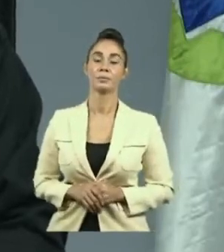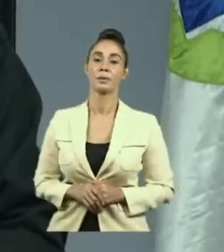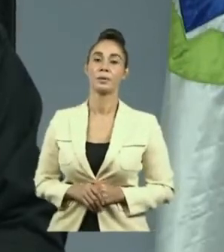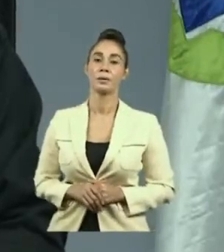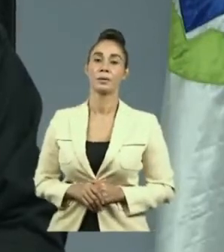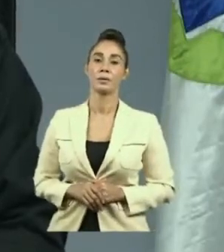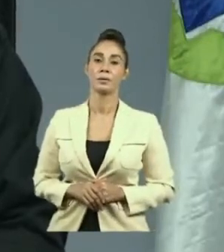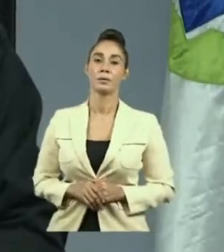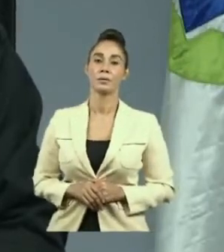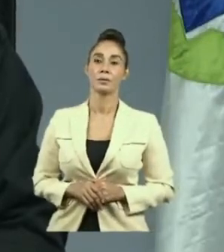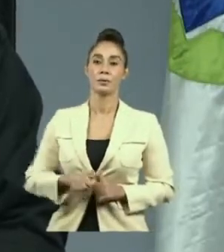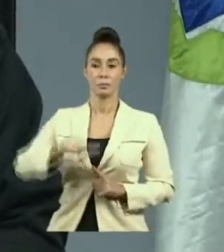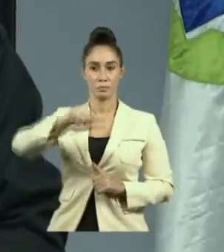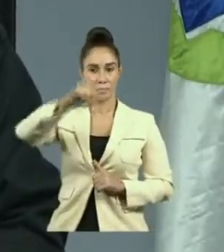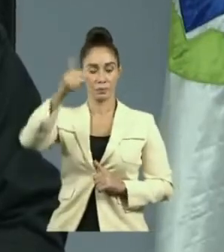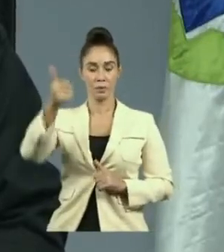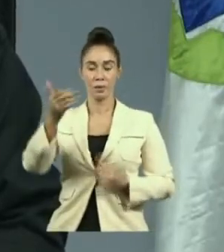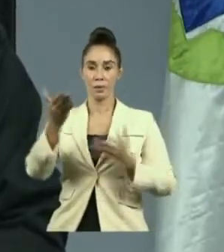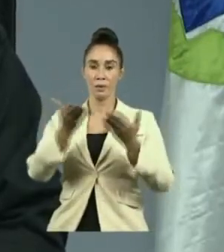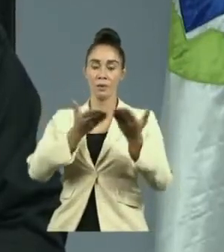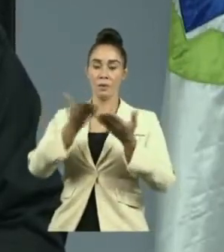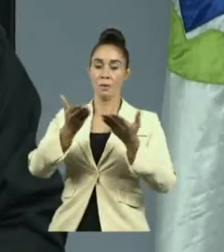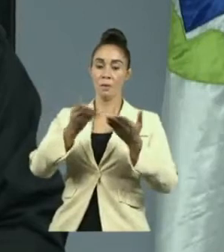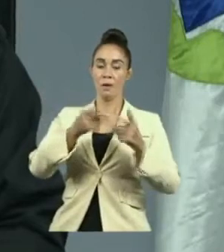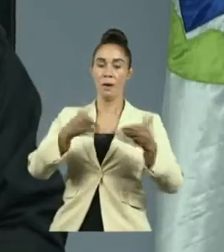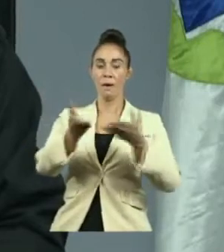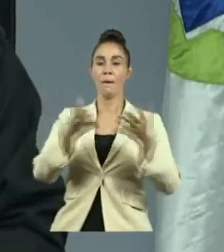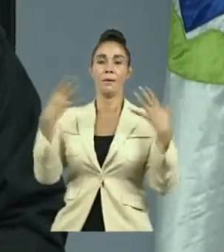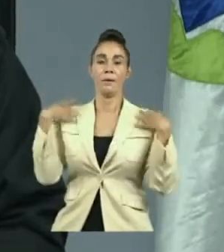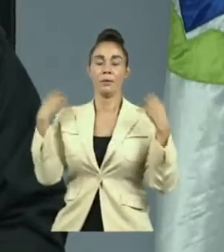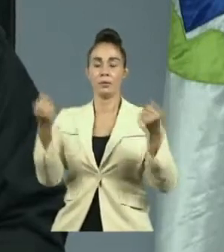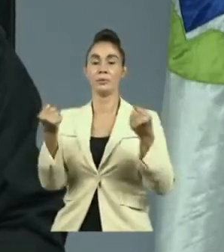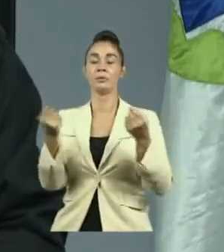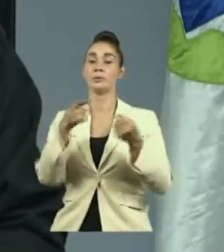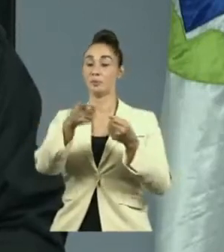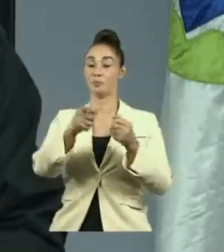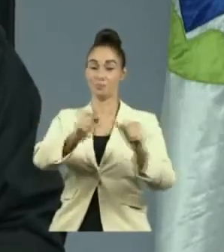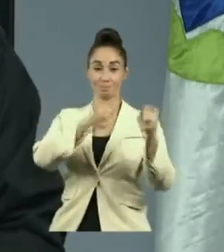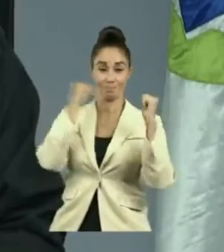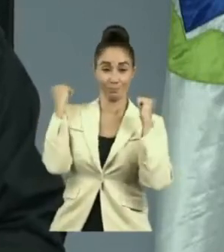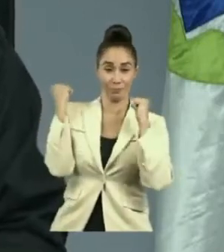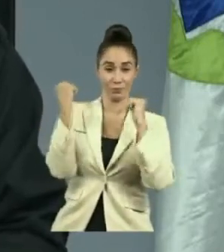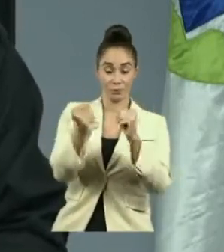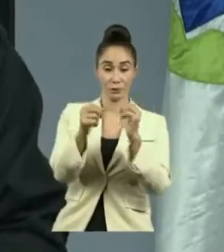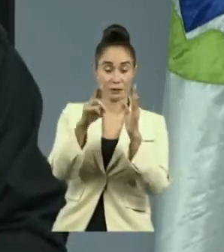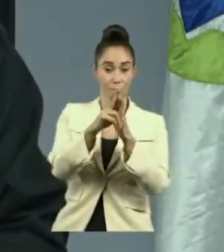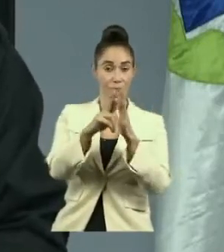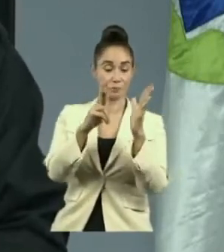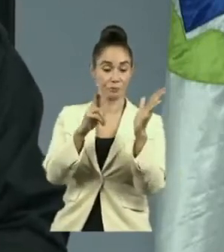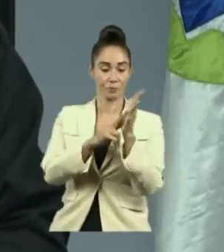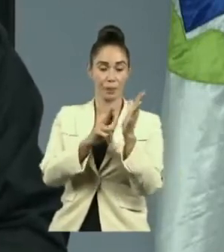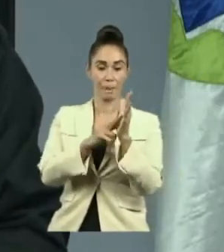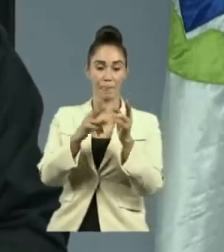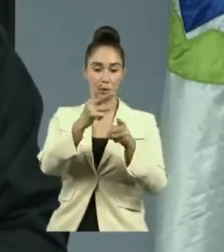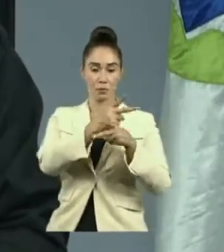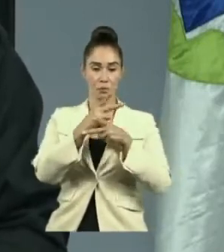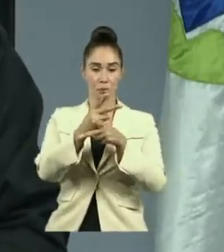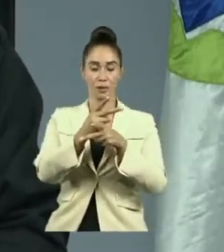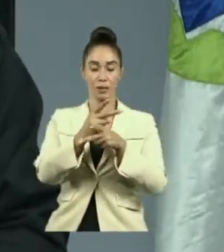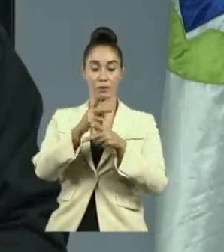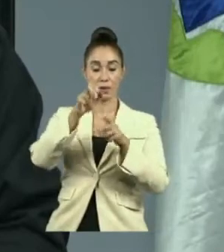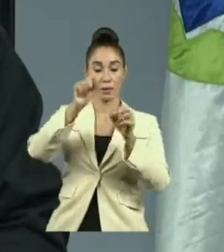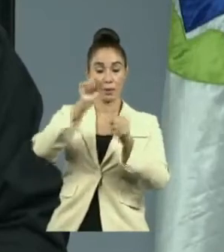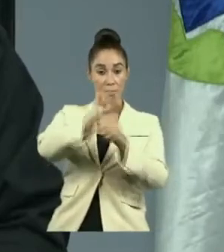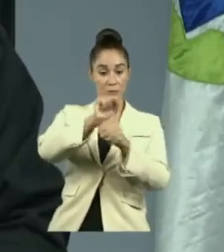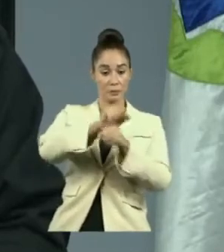a los prestadores de servicios de salud extremar las medidas de protección del personal